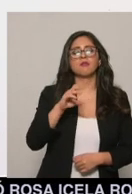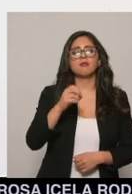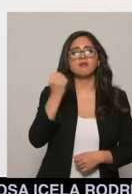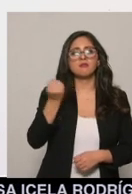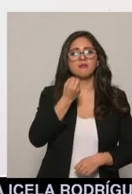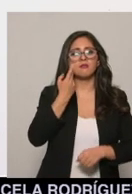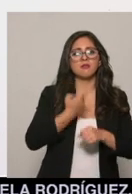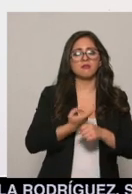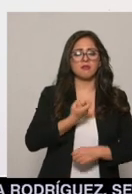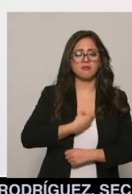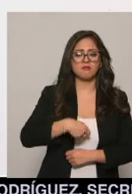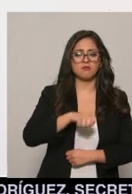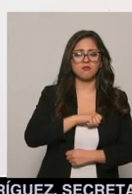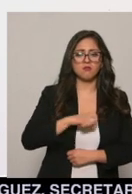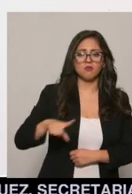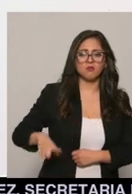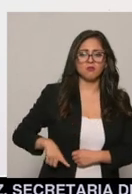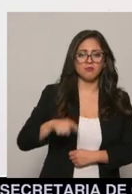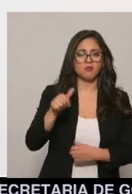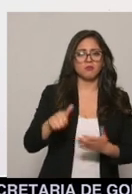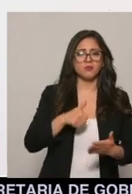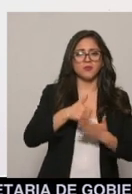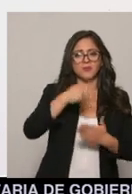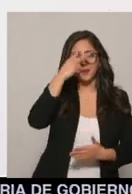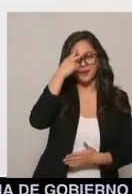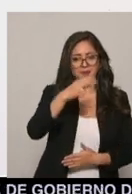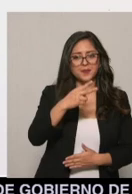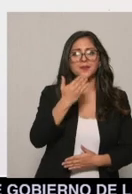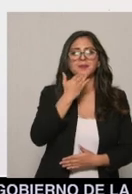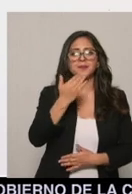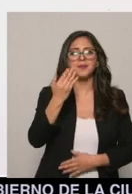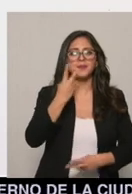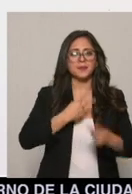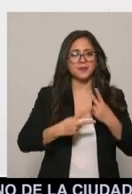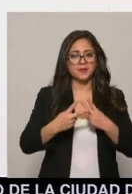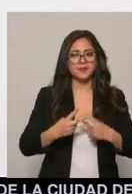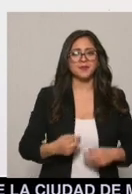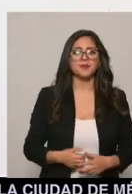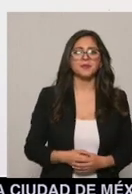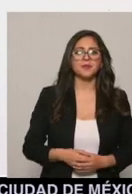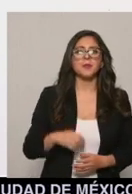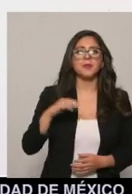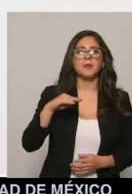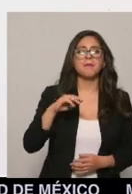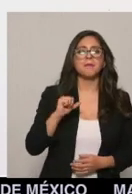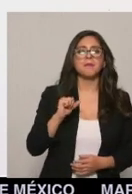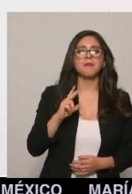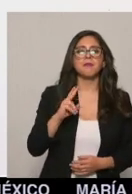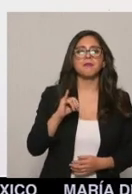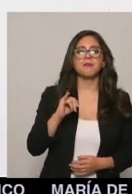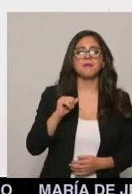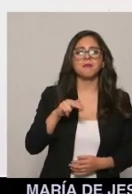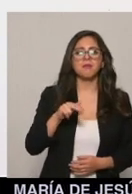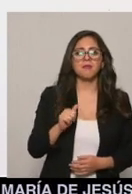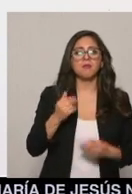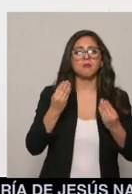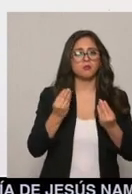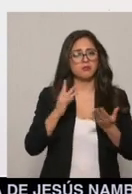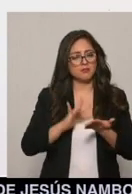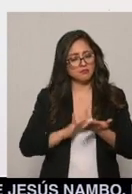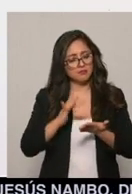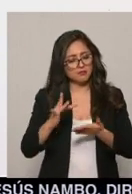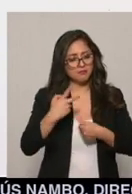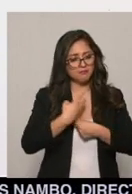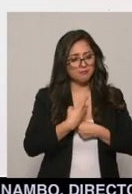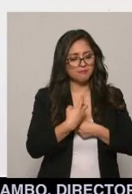del Gobierno de la Ciudad de México. Bienvenido. Mariana, muchas gracias. Muchas gracias por la invitación. Qué bueno que